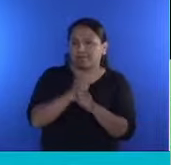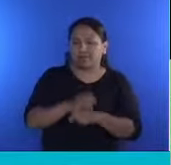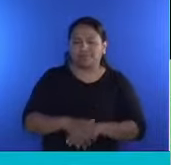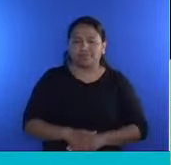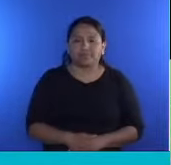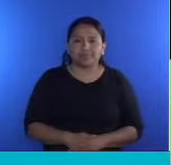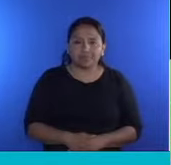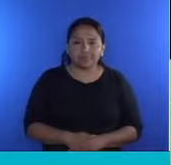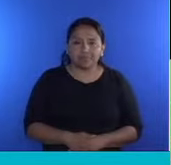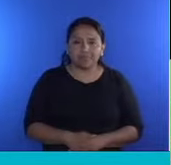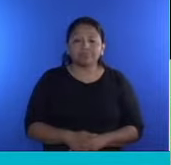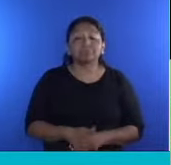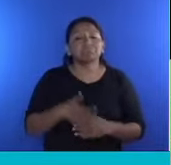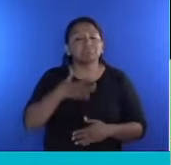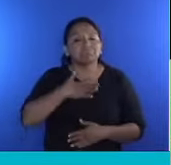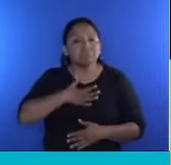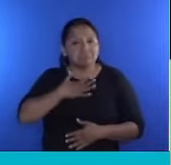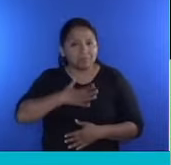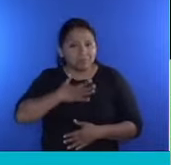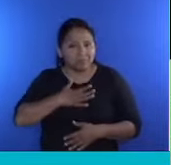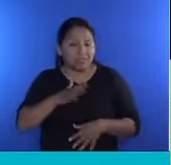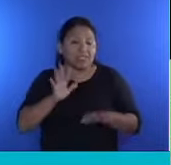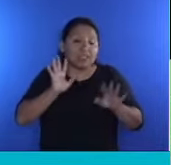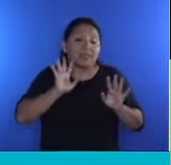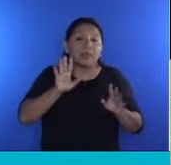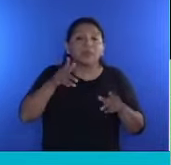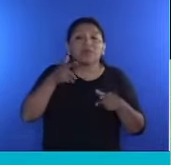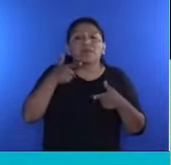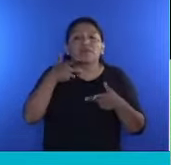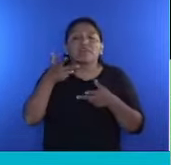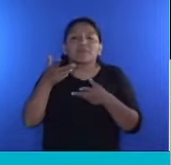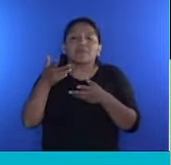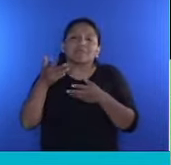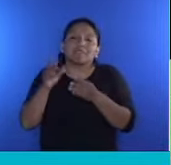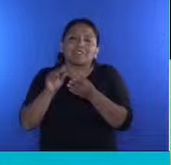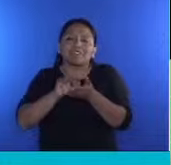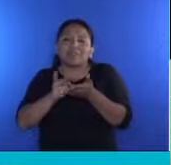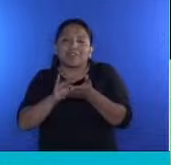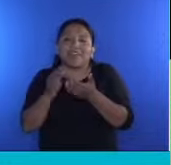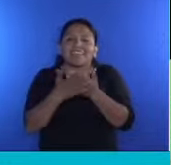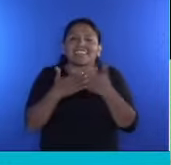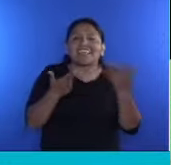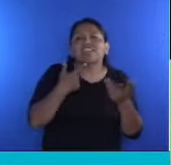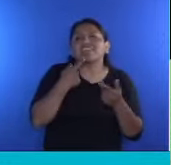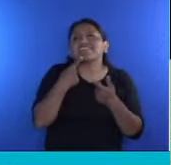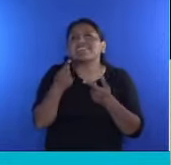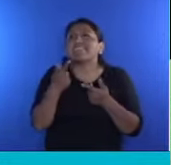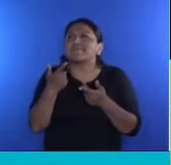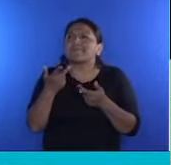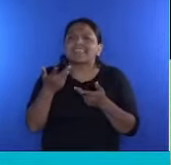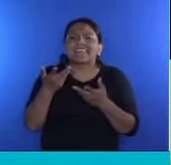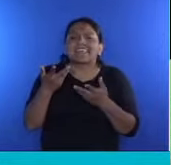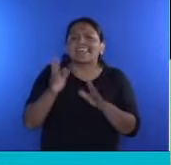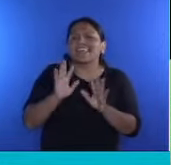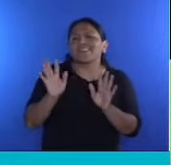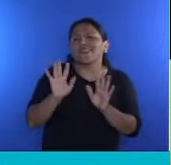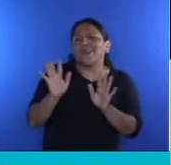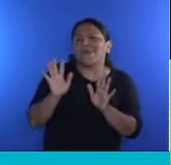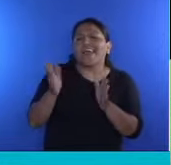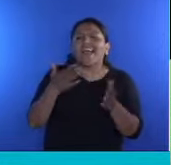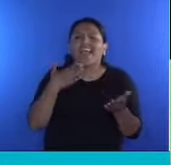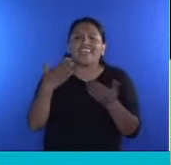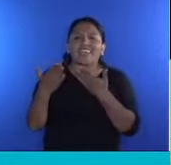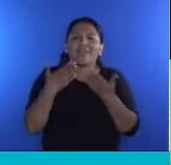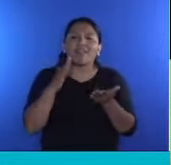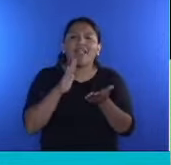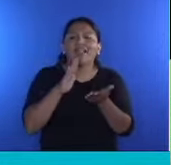Me alegra también que por ahí escuché a un diputado de izquierda que dice, no hay que hablar ahora en